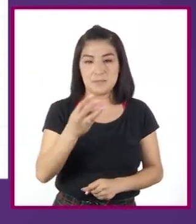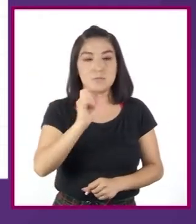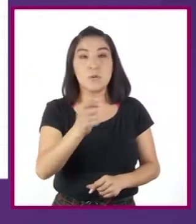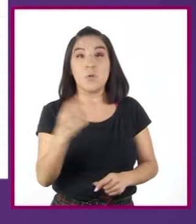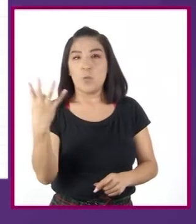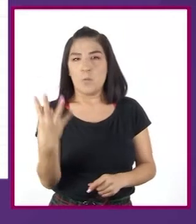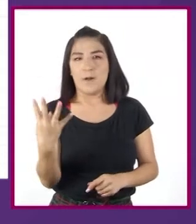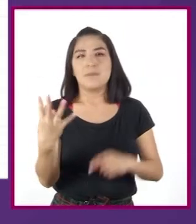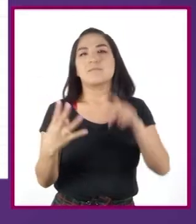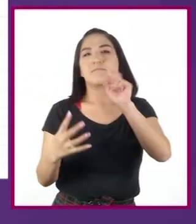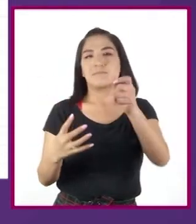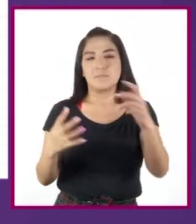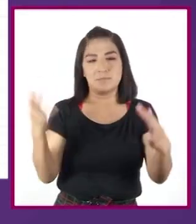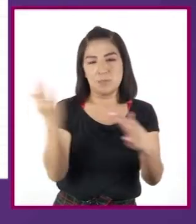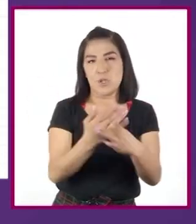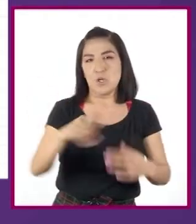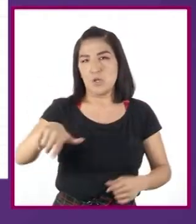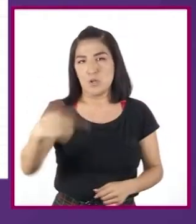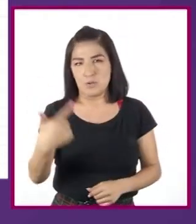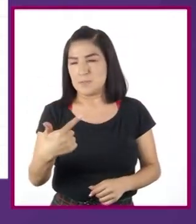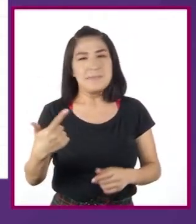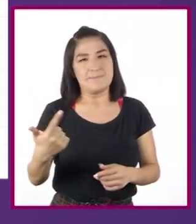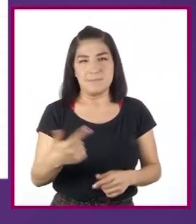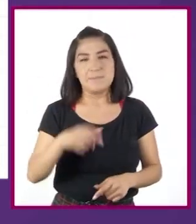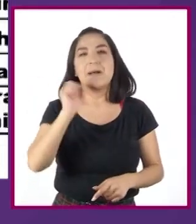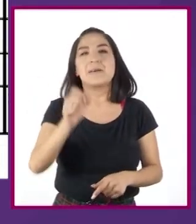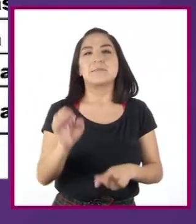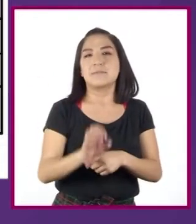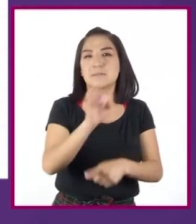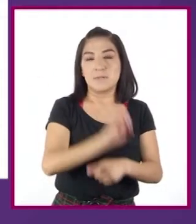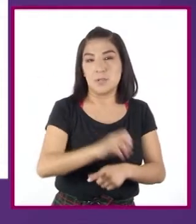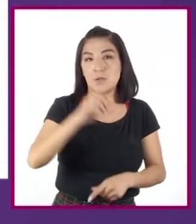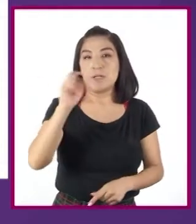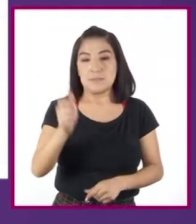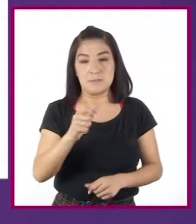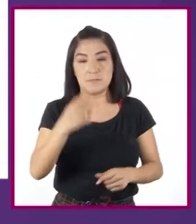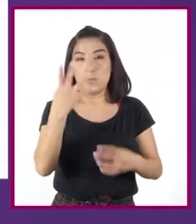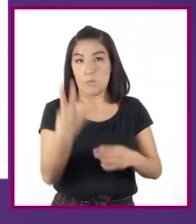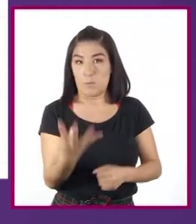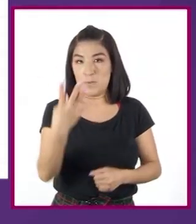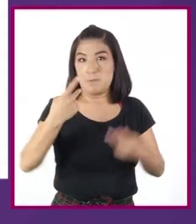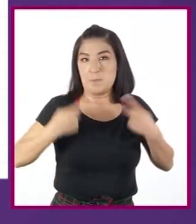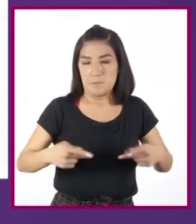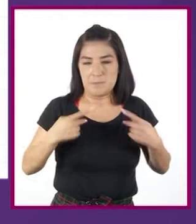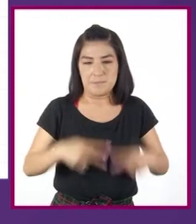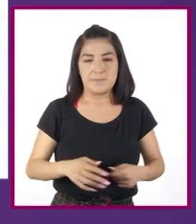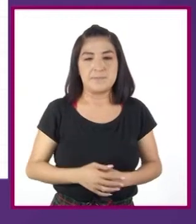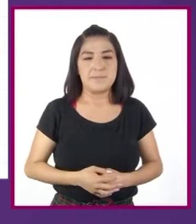tercera parte de 12. Entonces, la receta para 4 personas es...